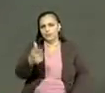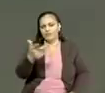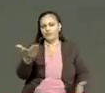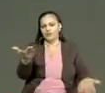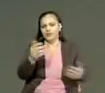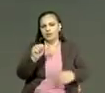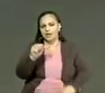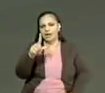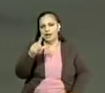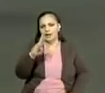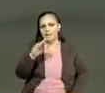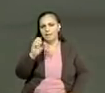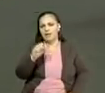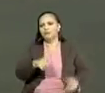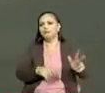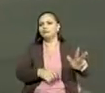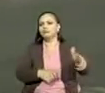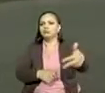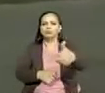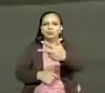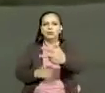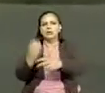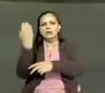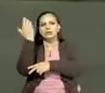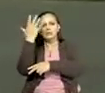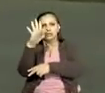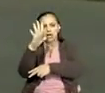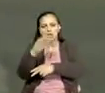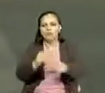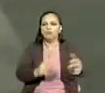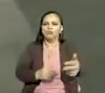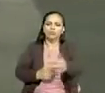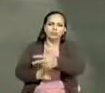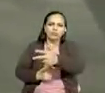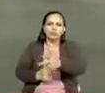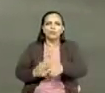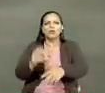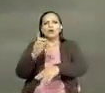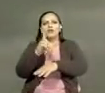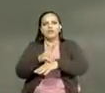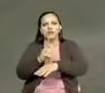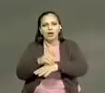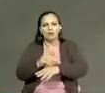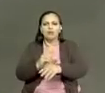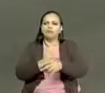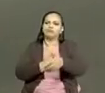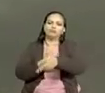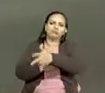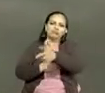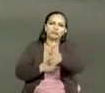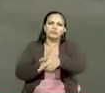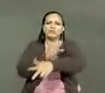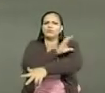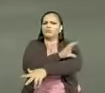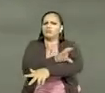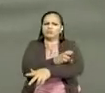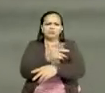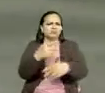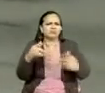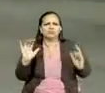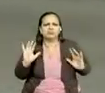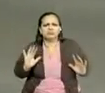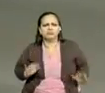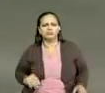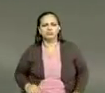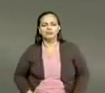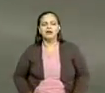los Ceibos, puede continuar a Vía La Costa, todas esas alternativas. Ok, perfecto. Entonces, muchas gracias